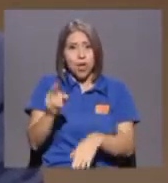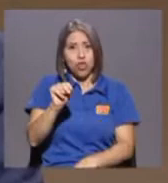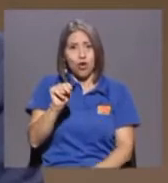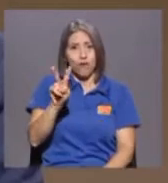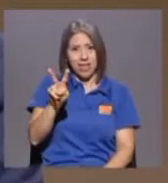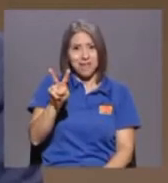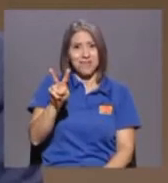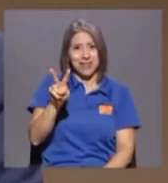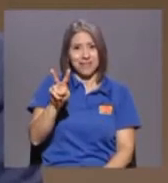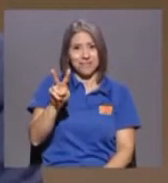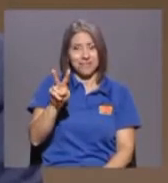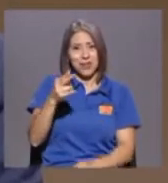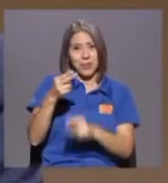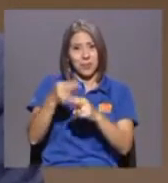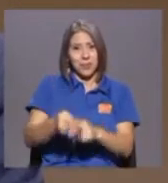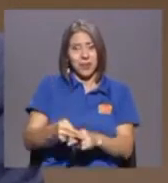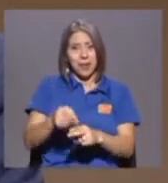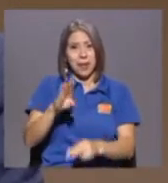llamémoslos del Bataclan,